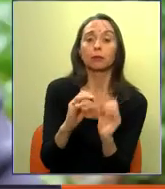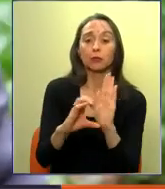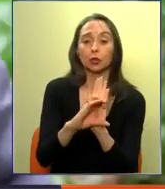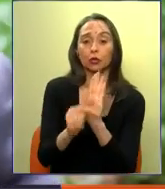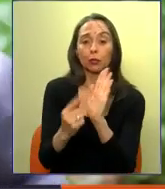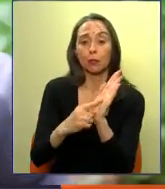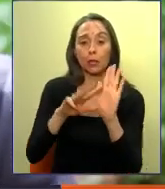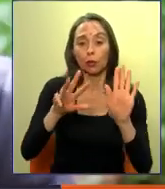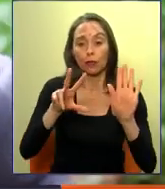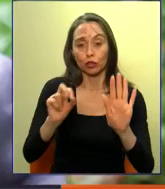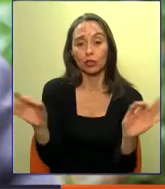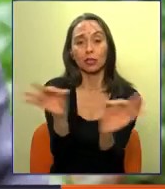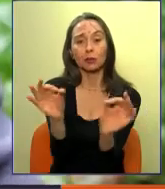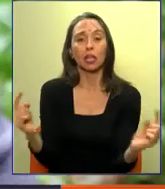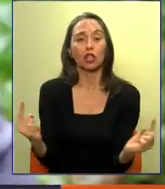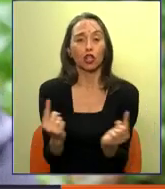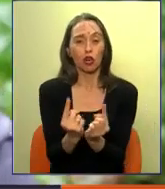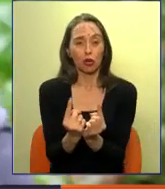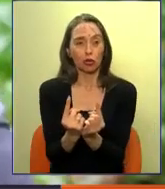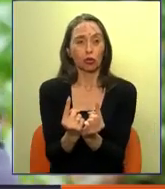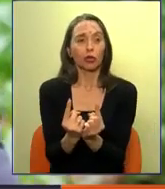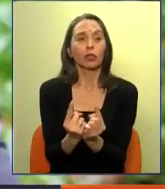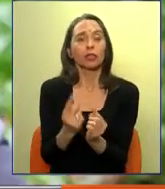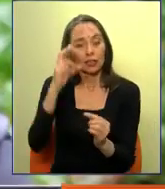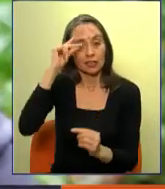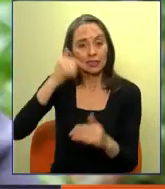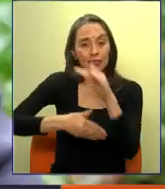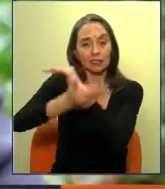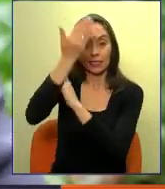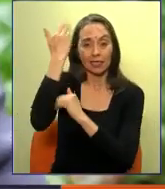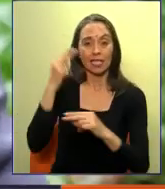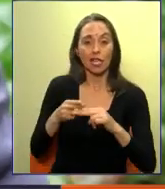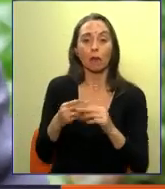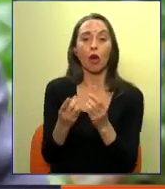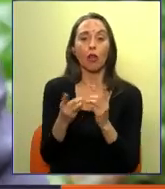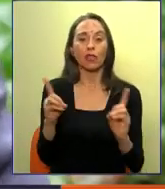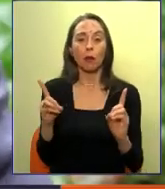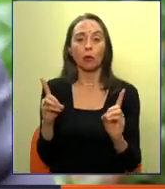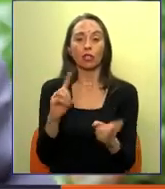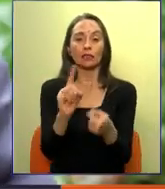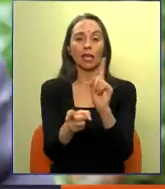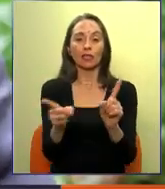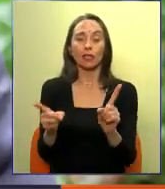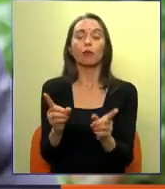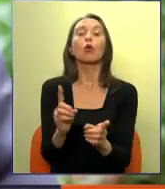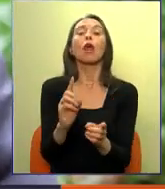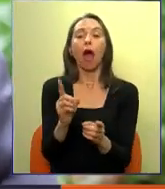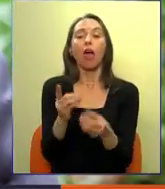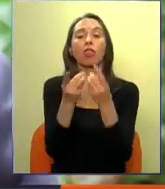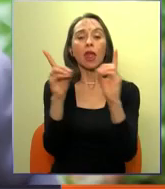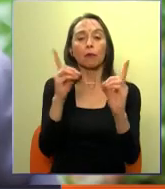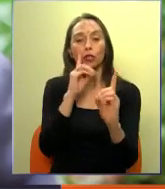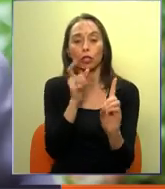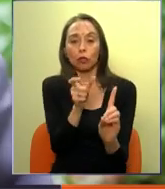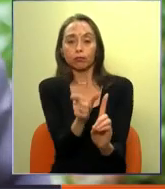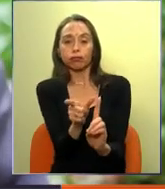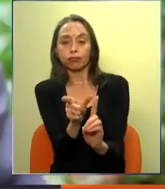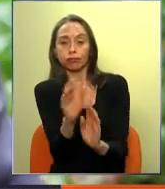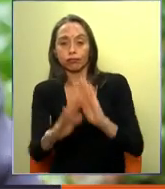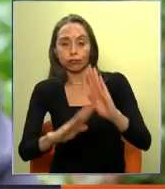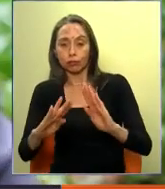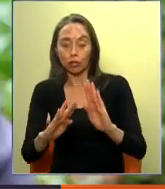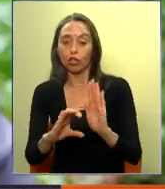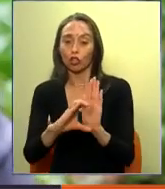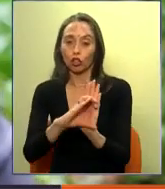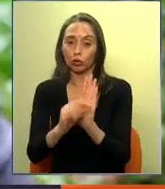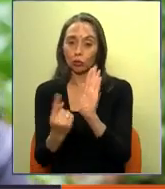en pocas palabras, crea lo que se llamó en su época una democracia dirigida o tutelada, ¿no es cierto? Partía de la lógica de la Constitución